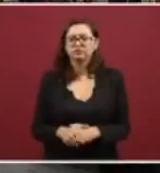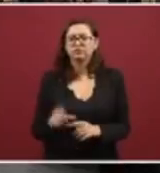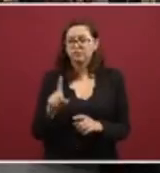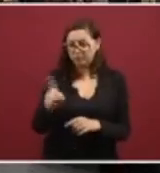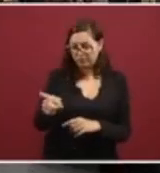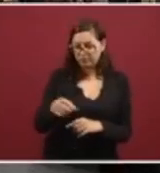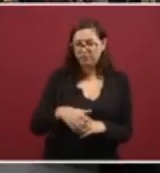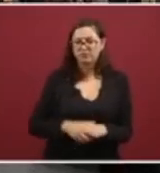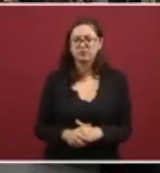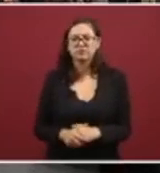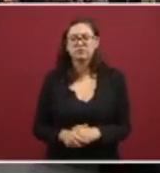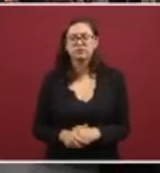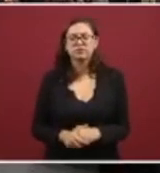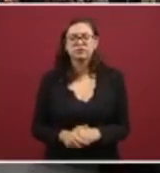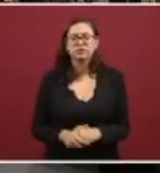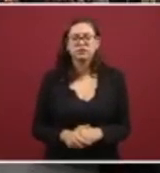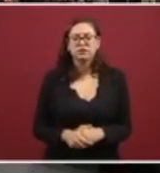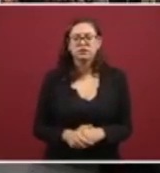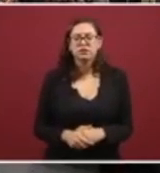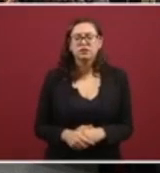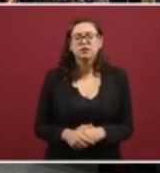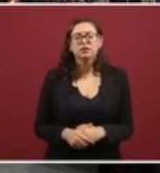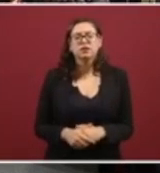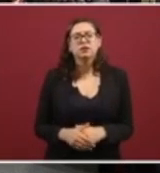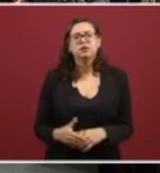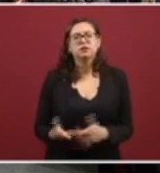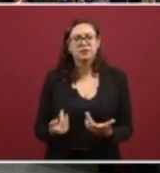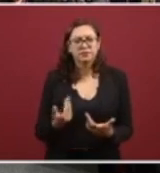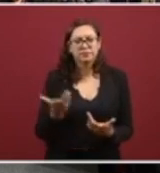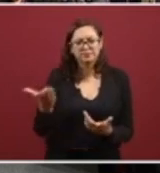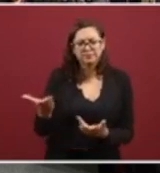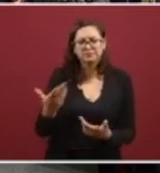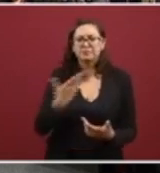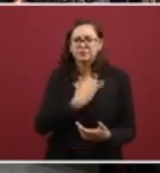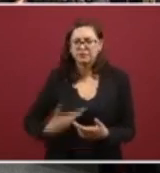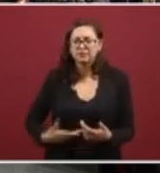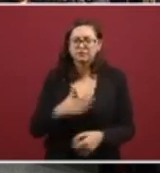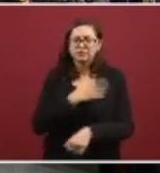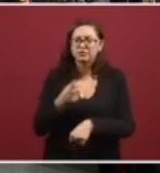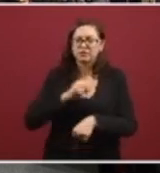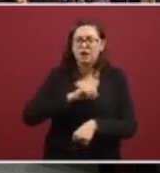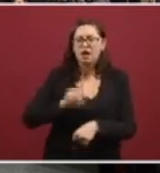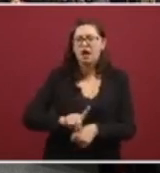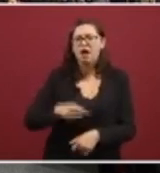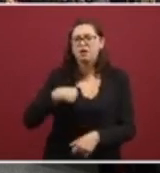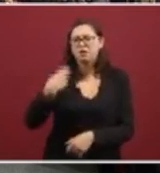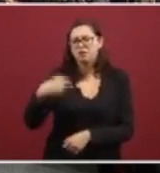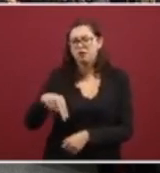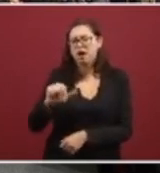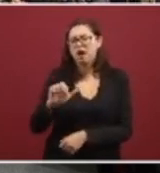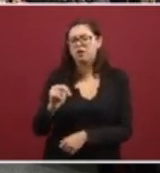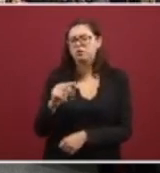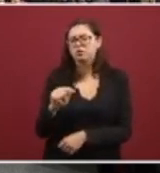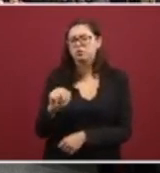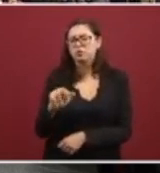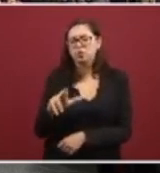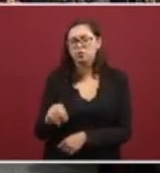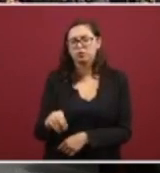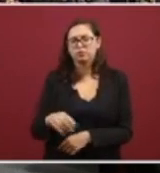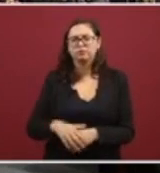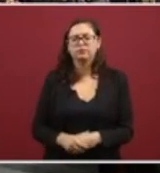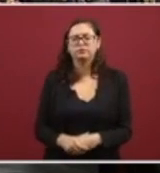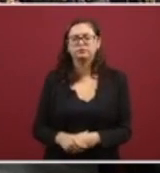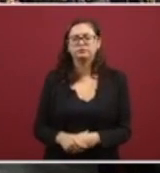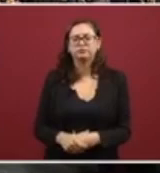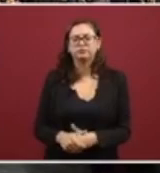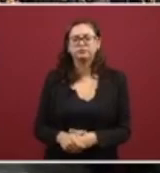Perdón. Señor canciller, señor presidente, buenos días. Arturo Páramo, Grupo Imagen. Con estos avances que ya se tuvieron